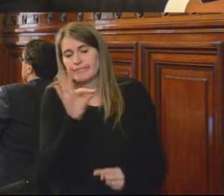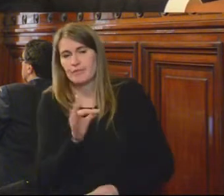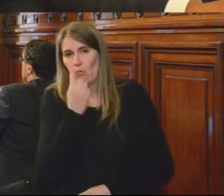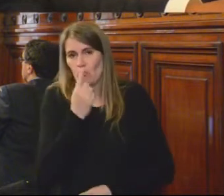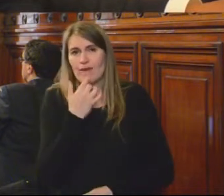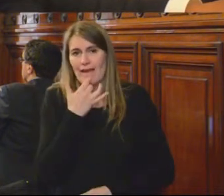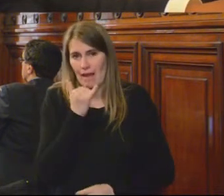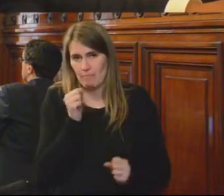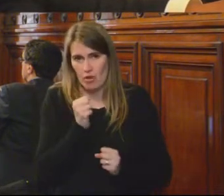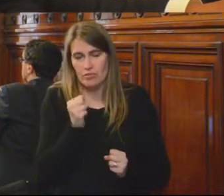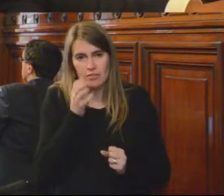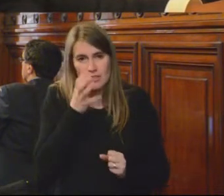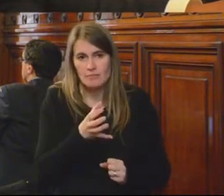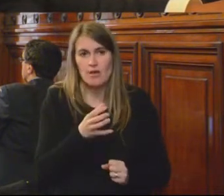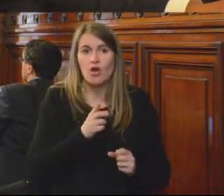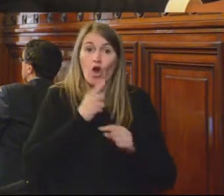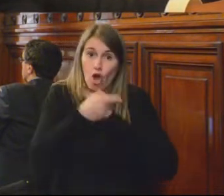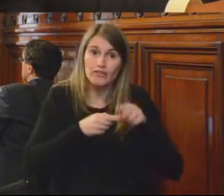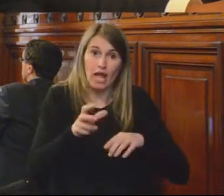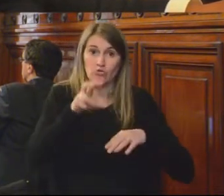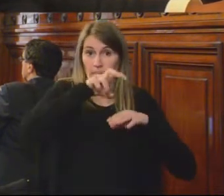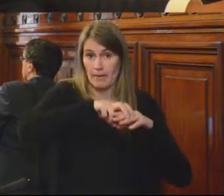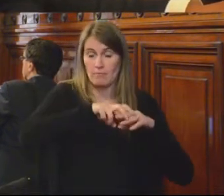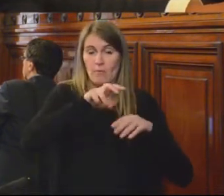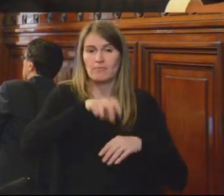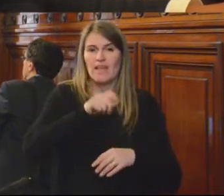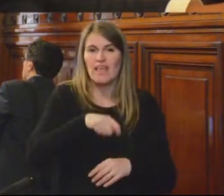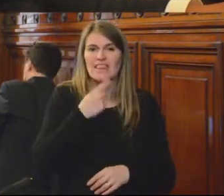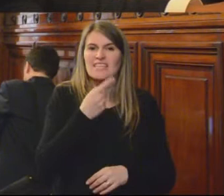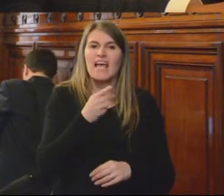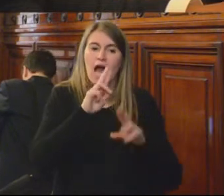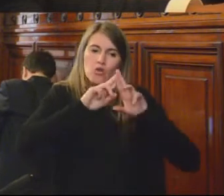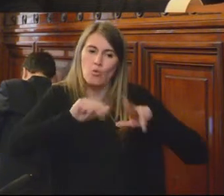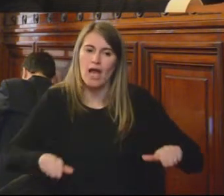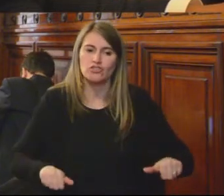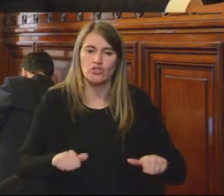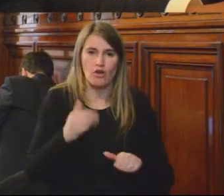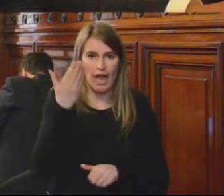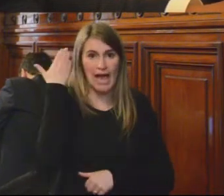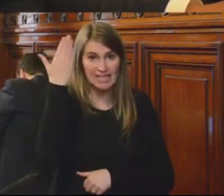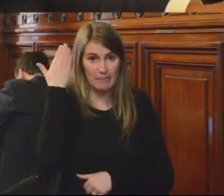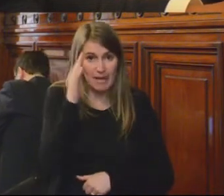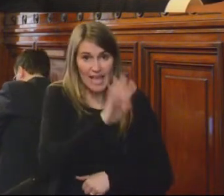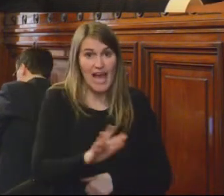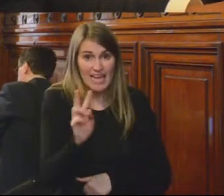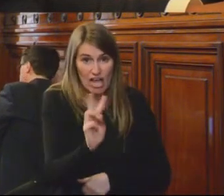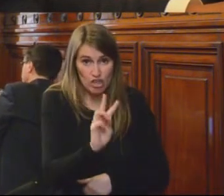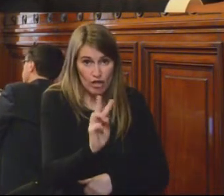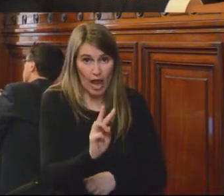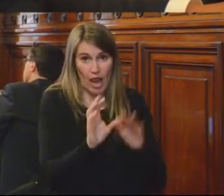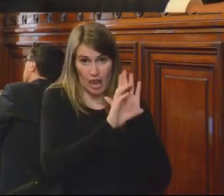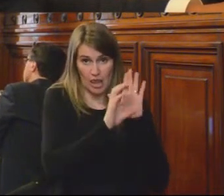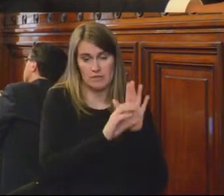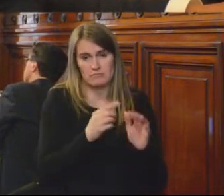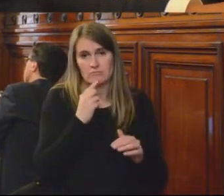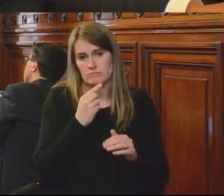temerarias acciones contra el Tribunal Supremo de Justicia, la anulación de la función de la Asamblea Nacional, la cual se encuentra en desacato. La